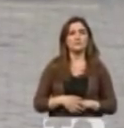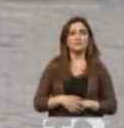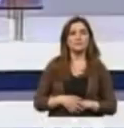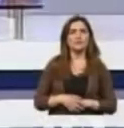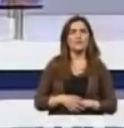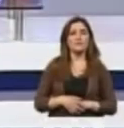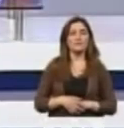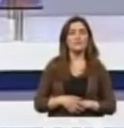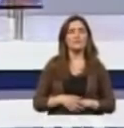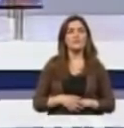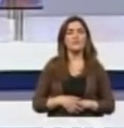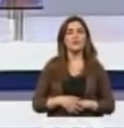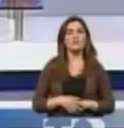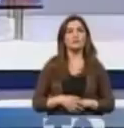horas.